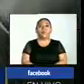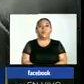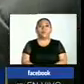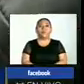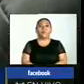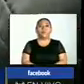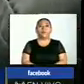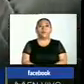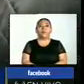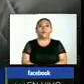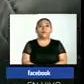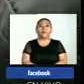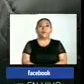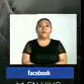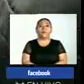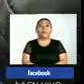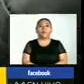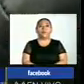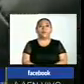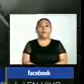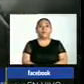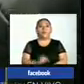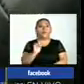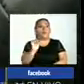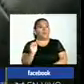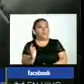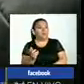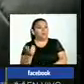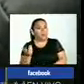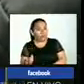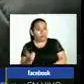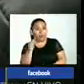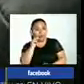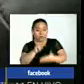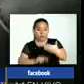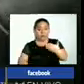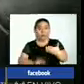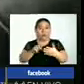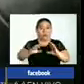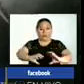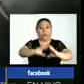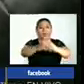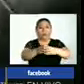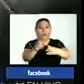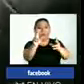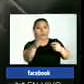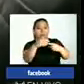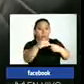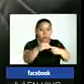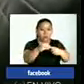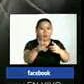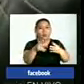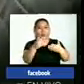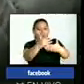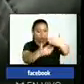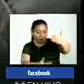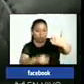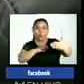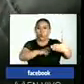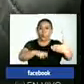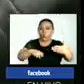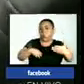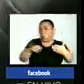Tiene que quedar claro es que este es un procedimiento que deriva de la Comisión Especial para revisión de títulos, valores y